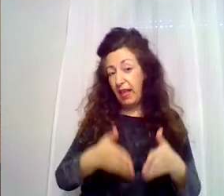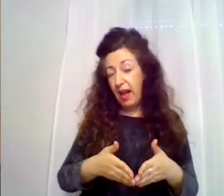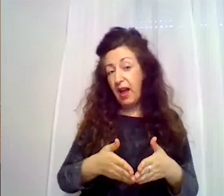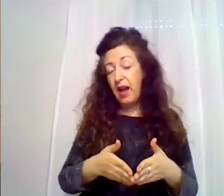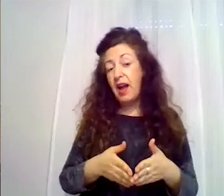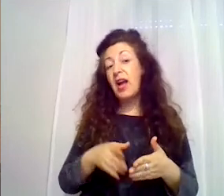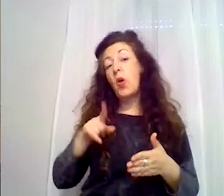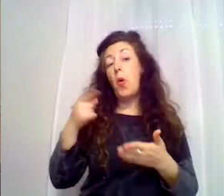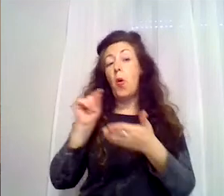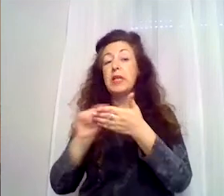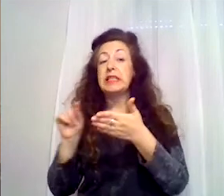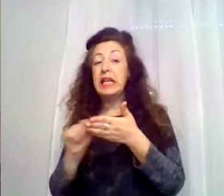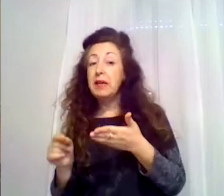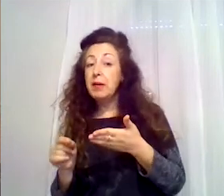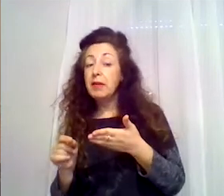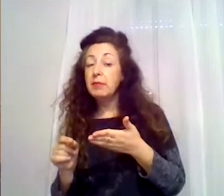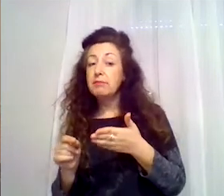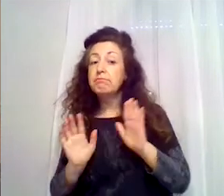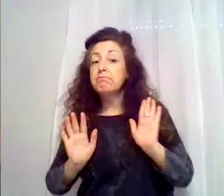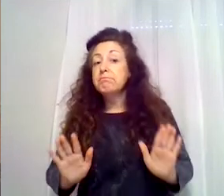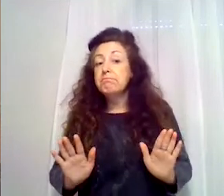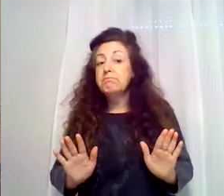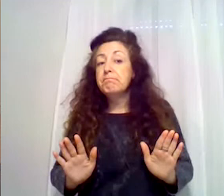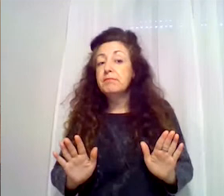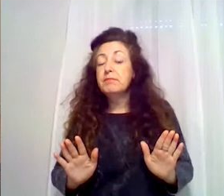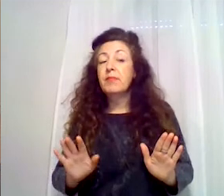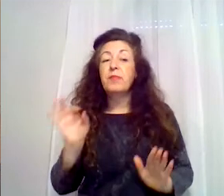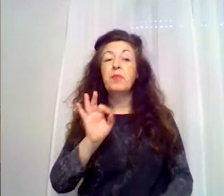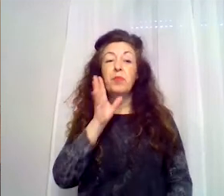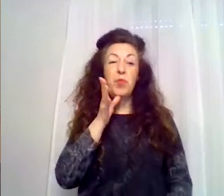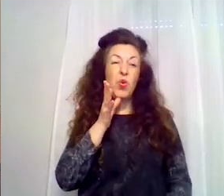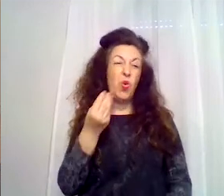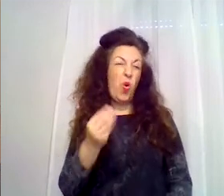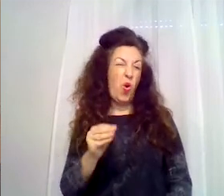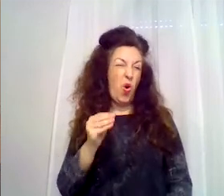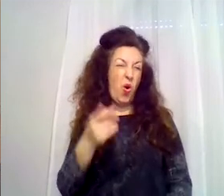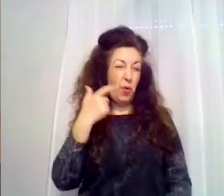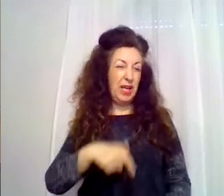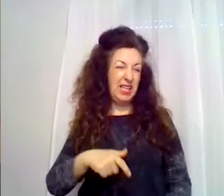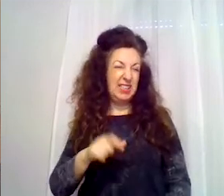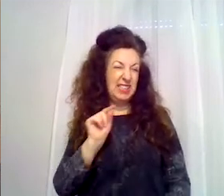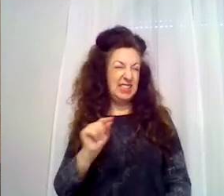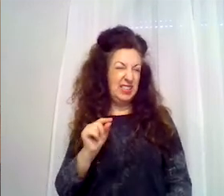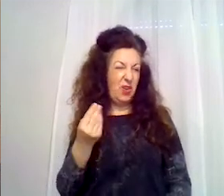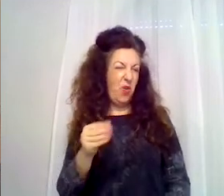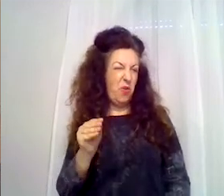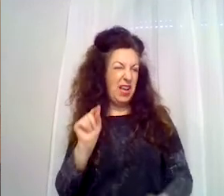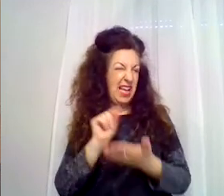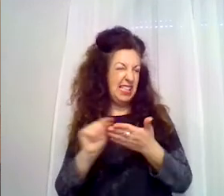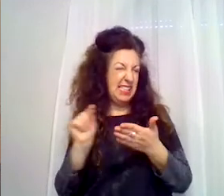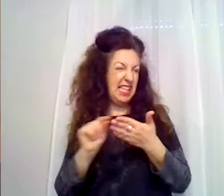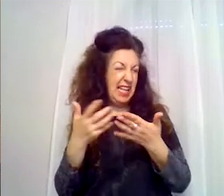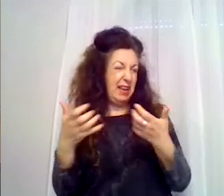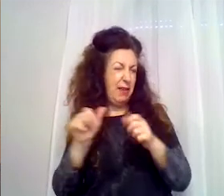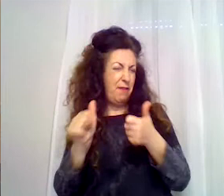Quod me nutrit, me destruit. Hay que decir no me destruit, sino me destruit, porque si no, no rima.